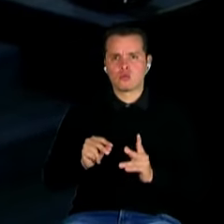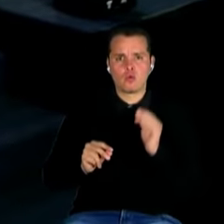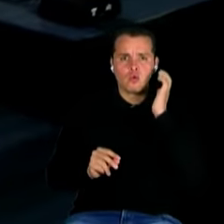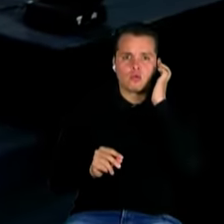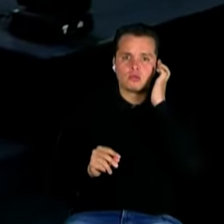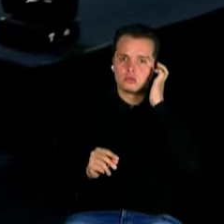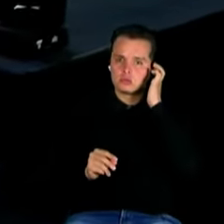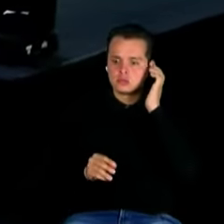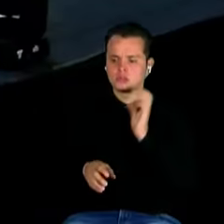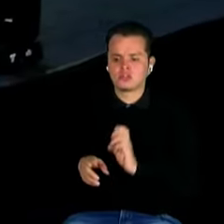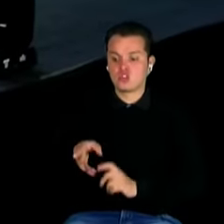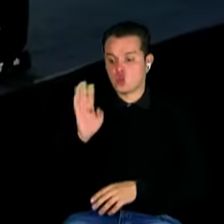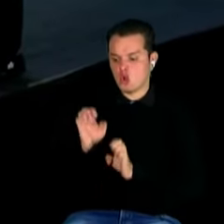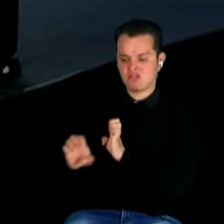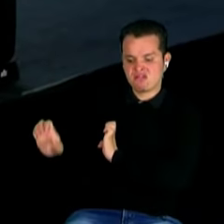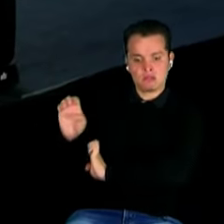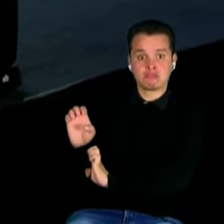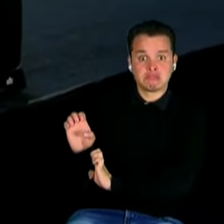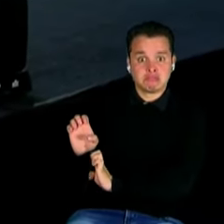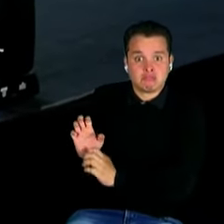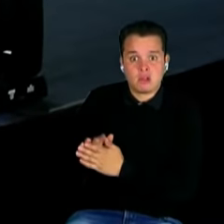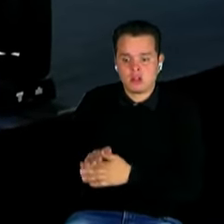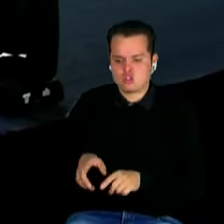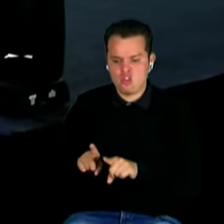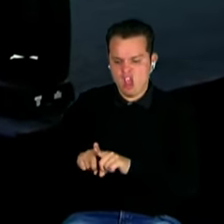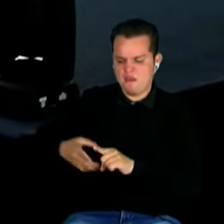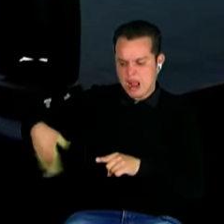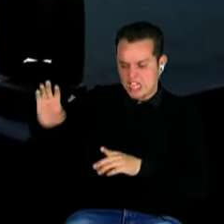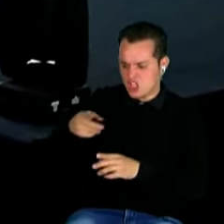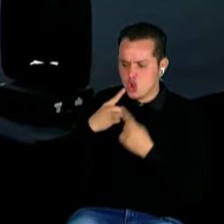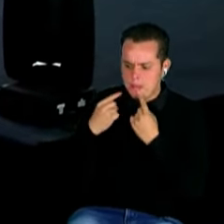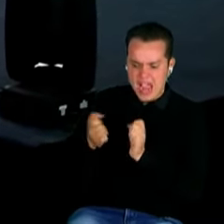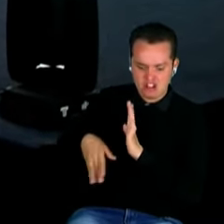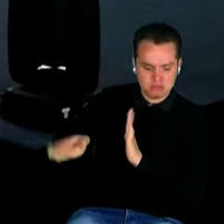aborta, Dios no me rechaza, Dios no me quita.